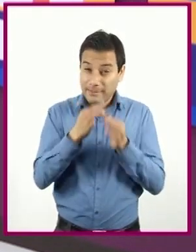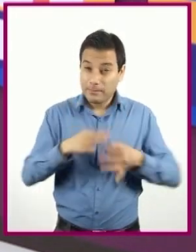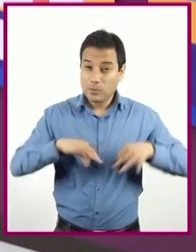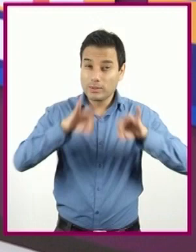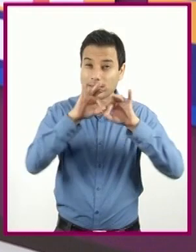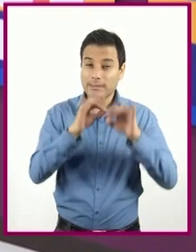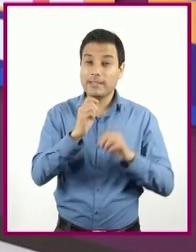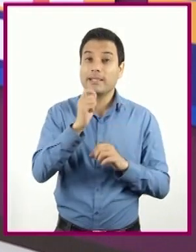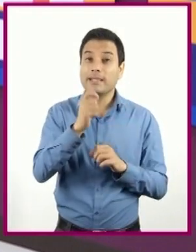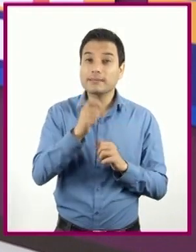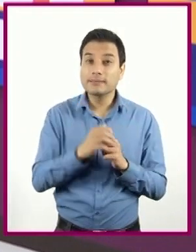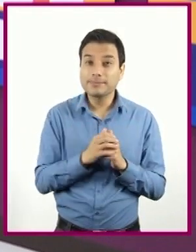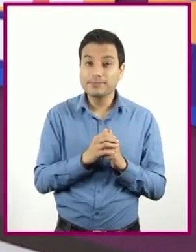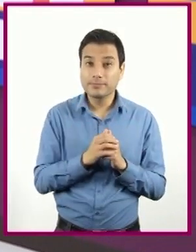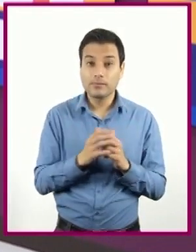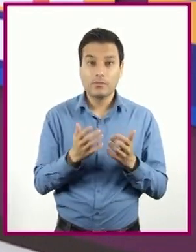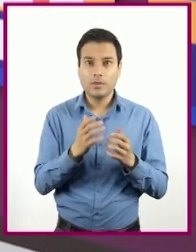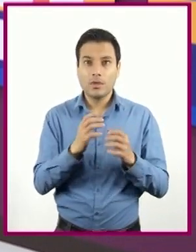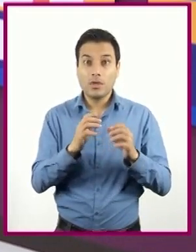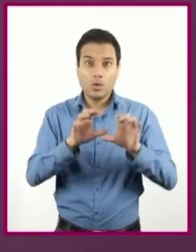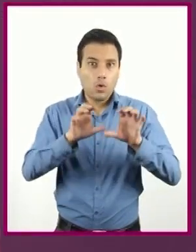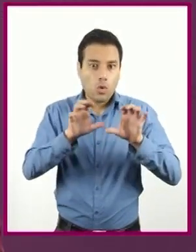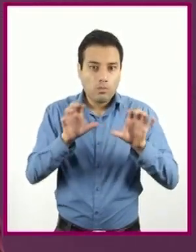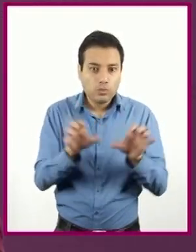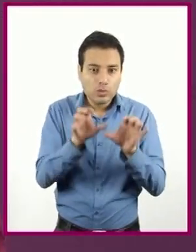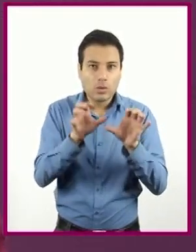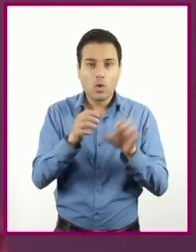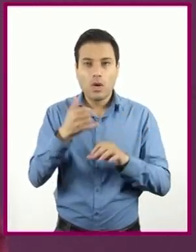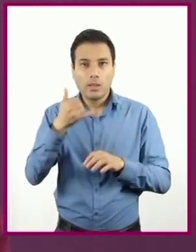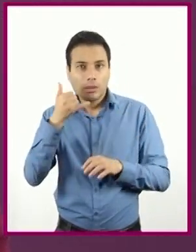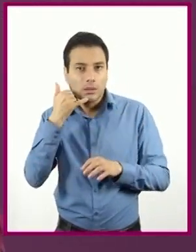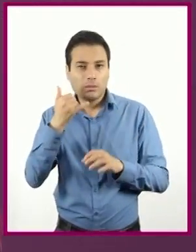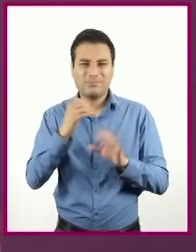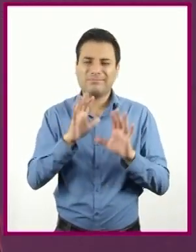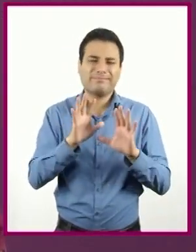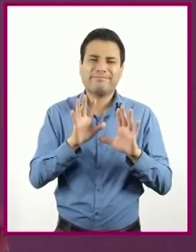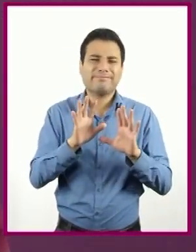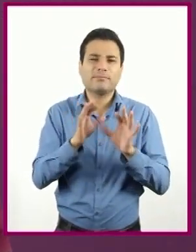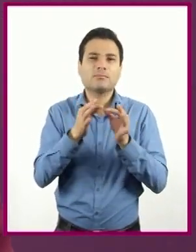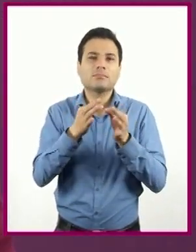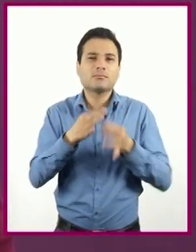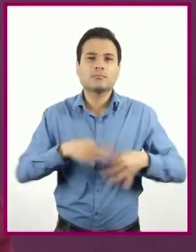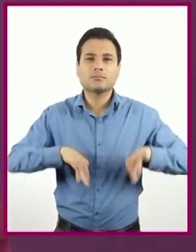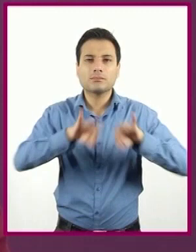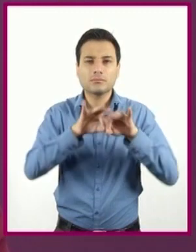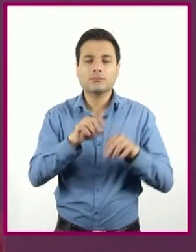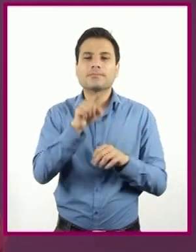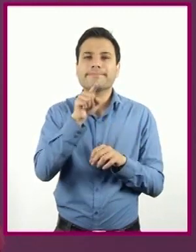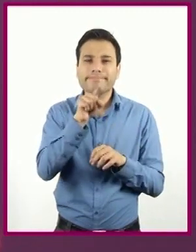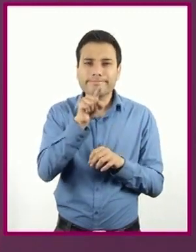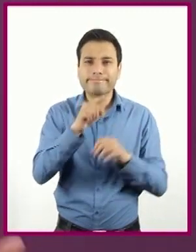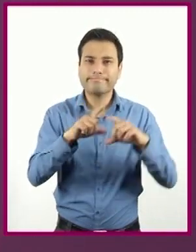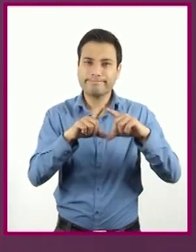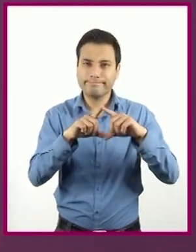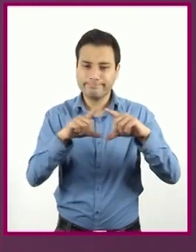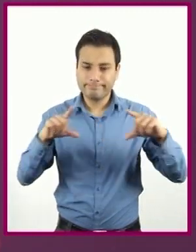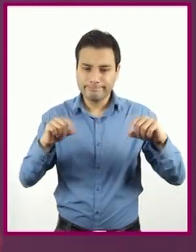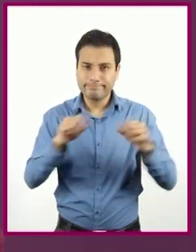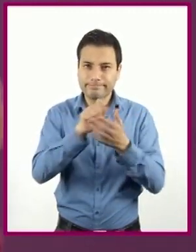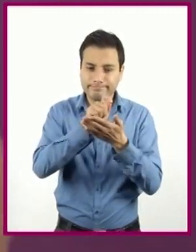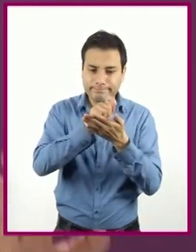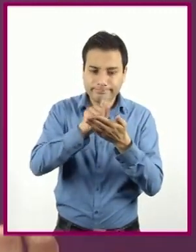proceso no es tanto el formato o el soporte, sino que cuenten con unidades de texto que les ayuden a